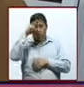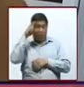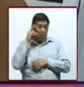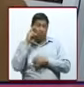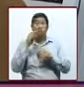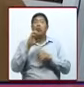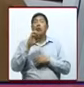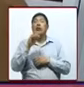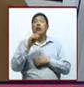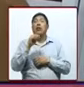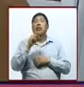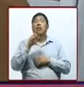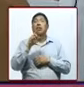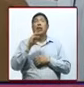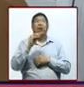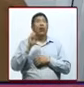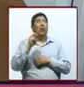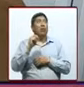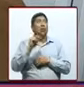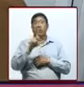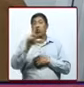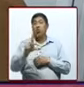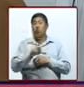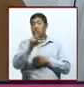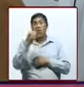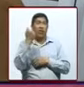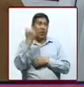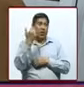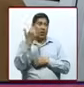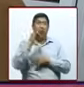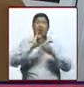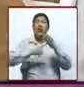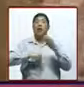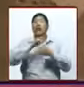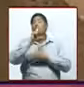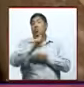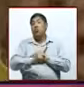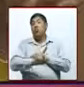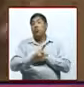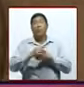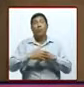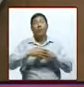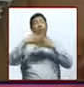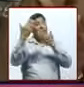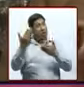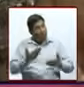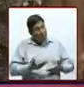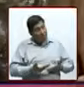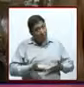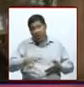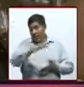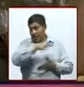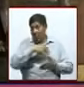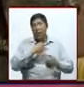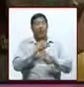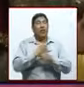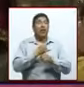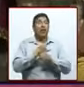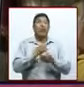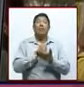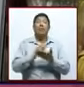del Carmen, en el día lunes 15 de julio. Invitación desde la parroquia Santa María de Los